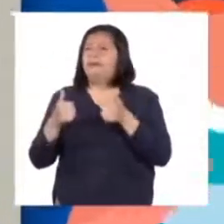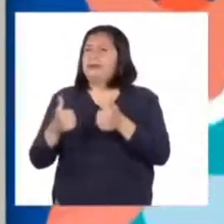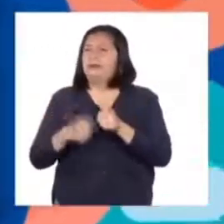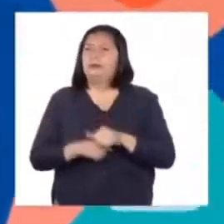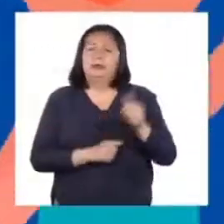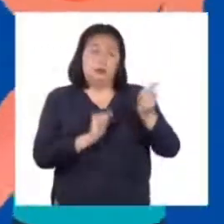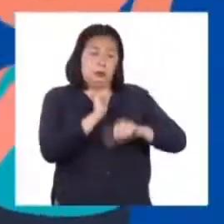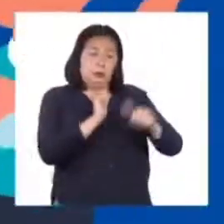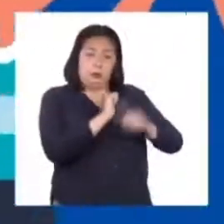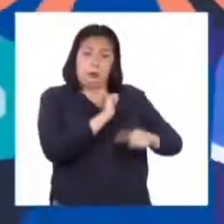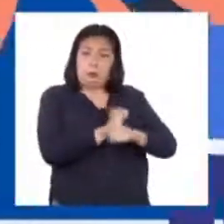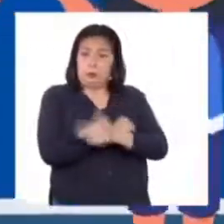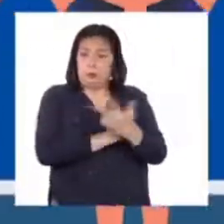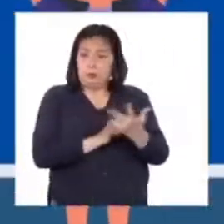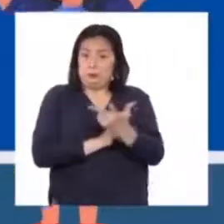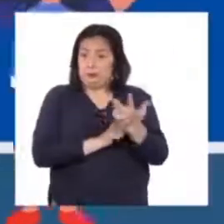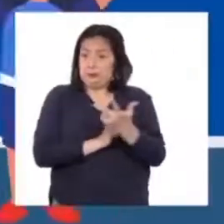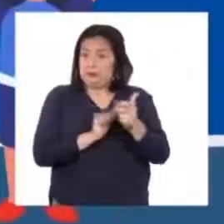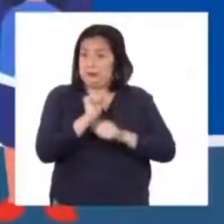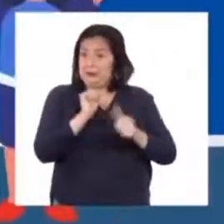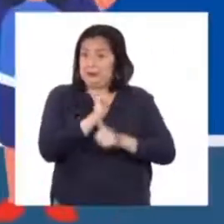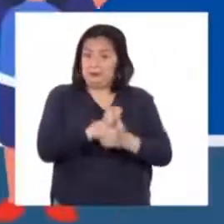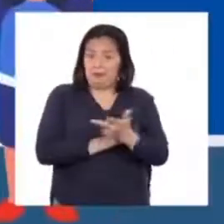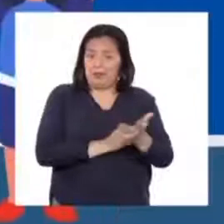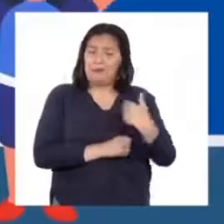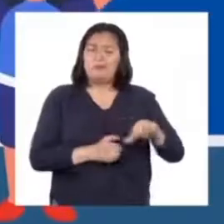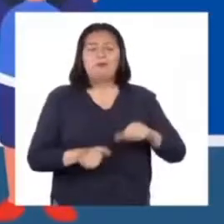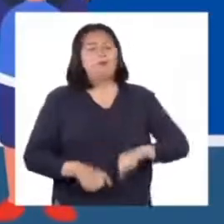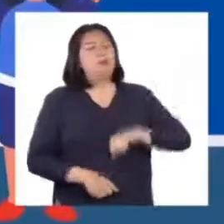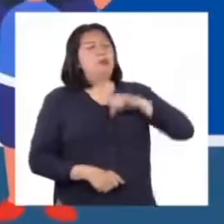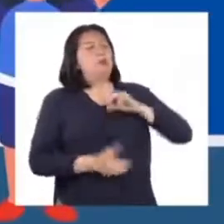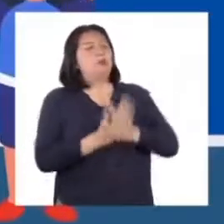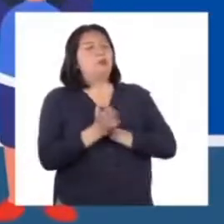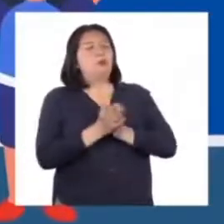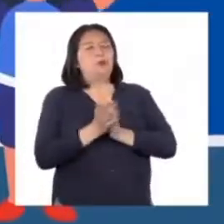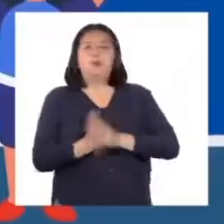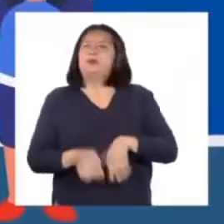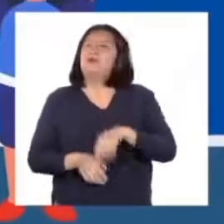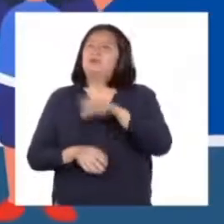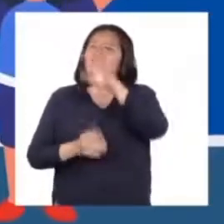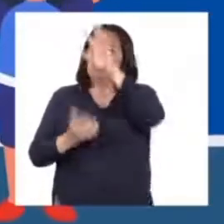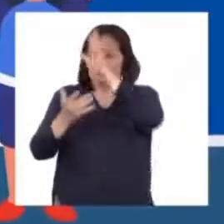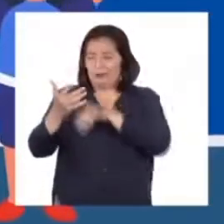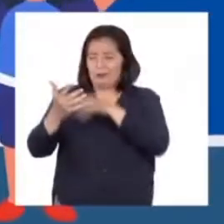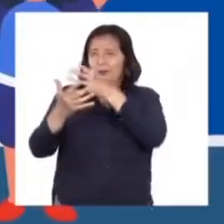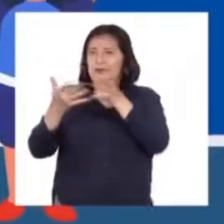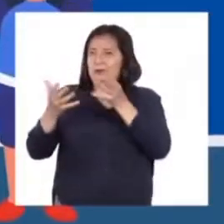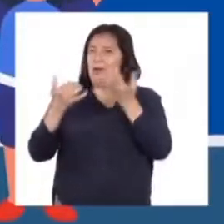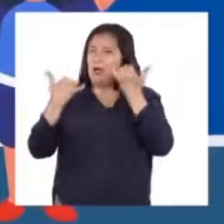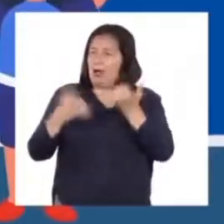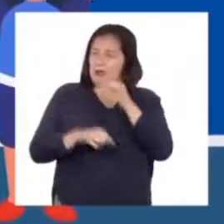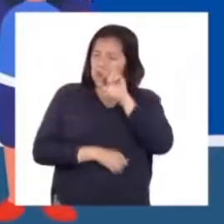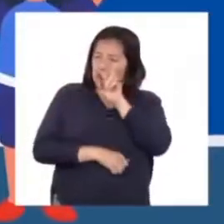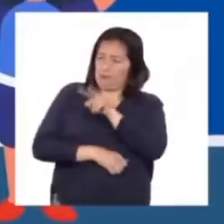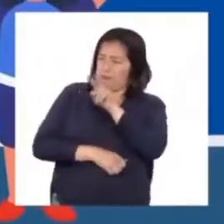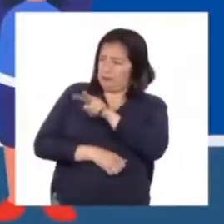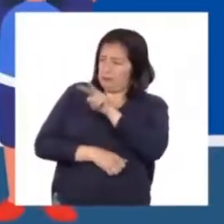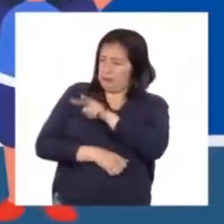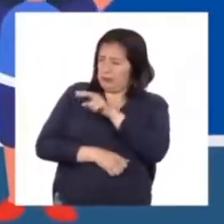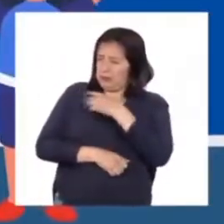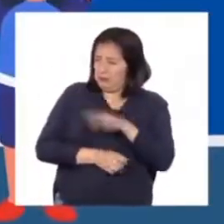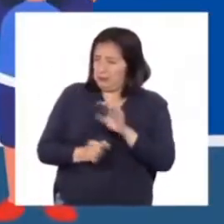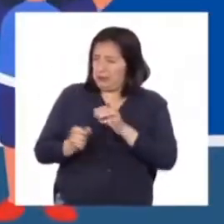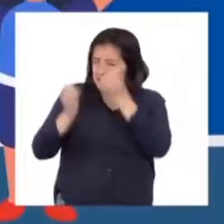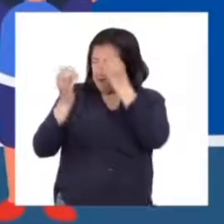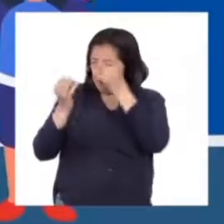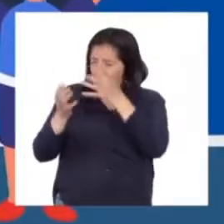Los hermanos Antonio, Lucía y Mariana están orgullosos de su tabla. Ahora pueden observar con mayor claridad